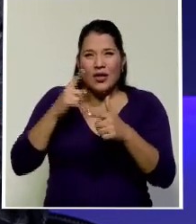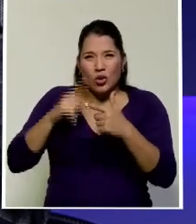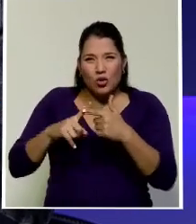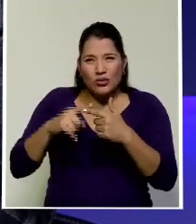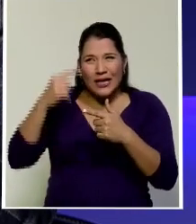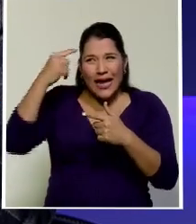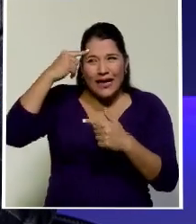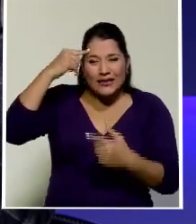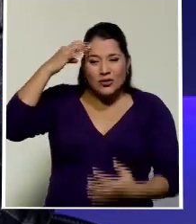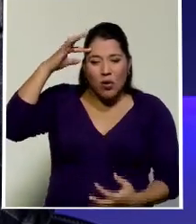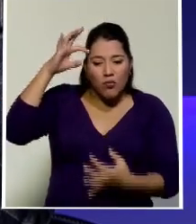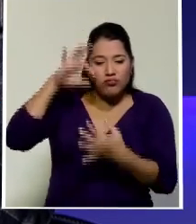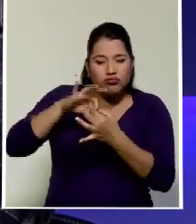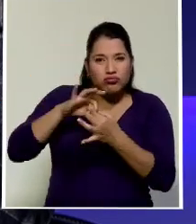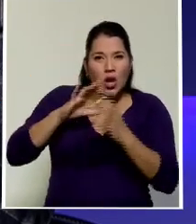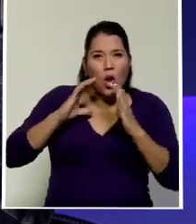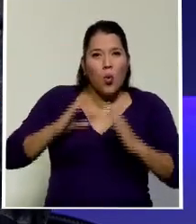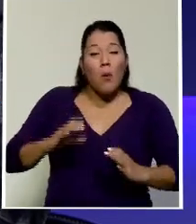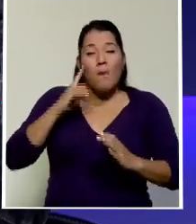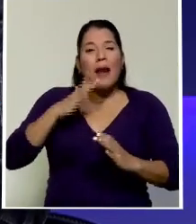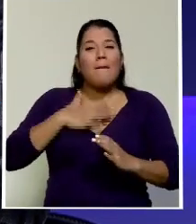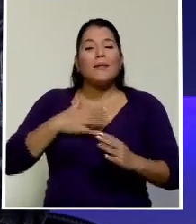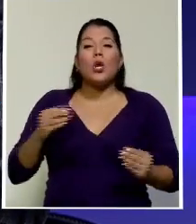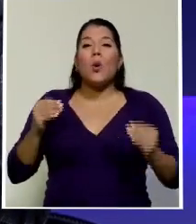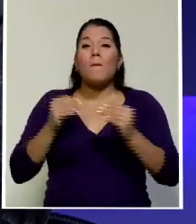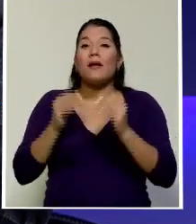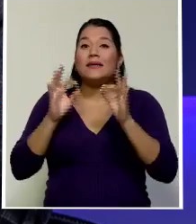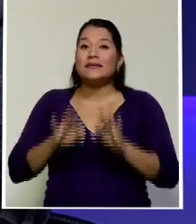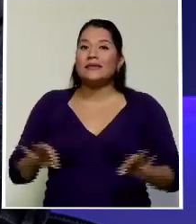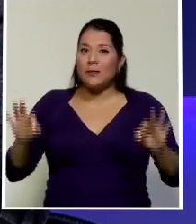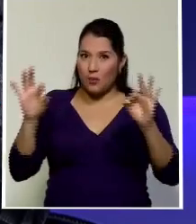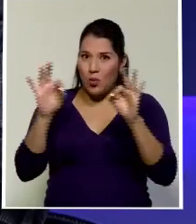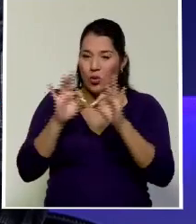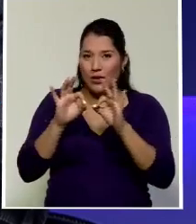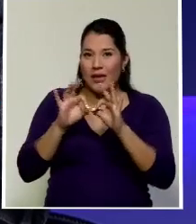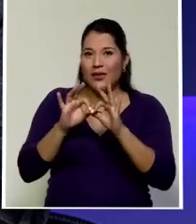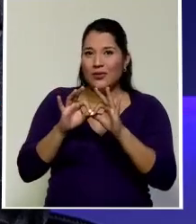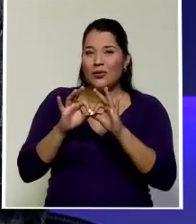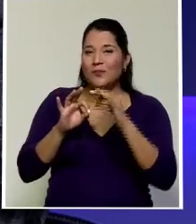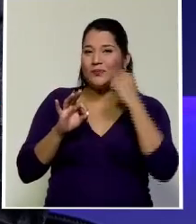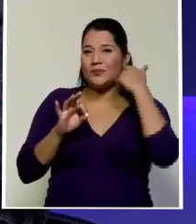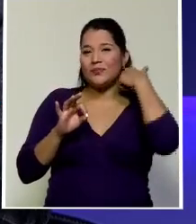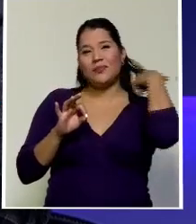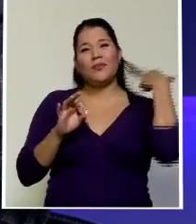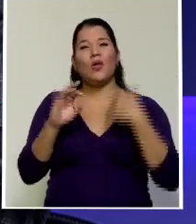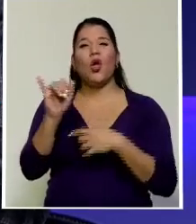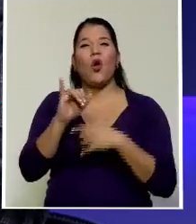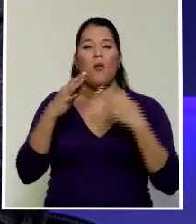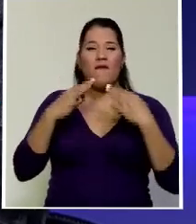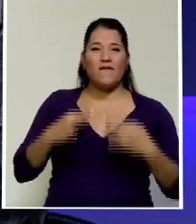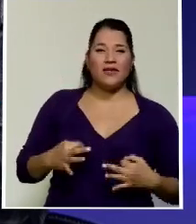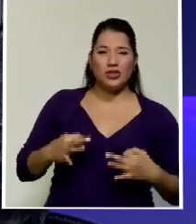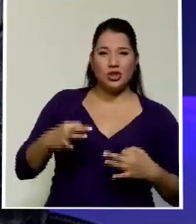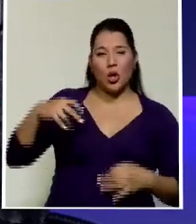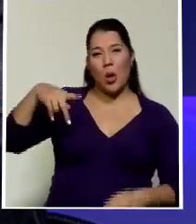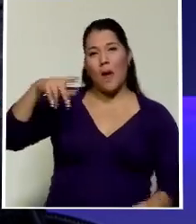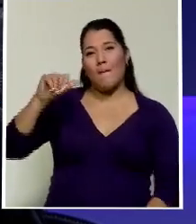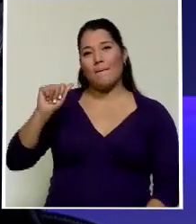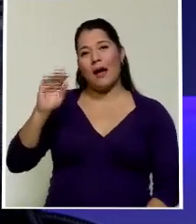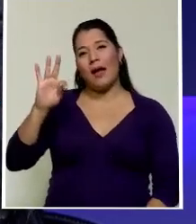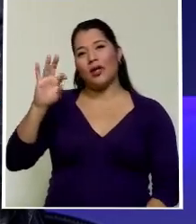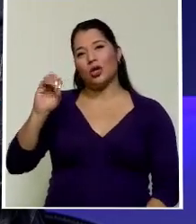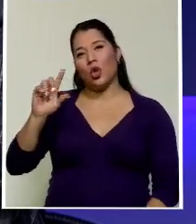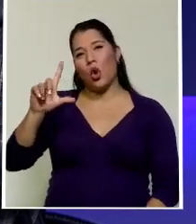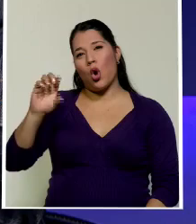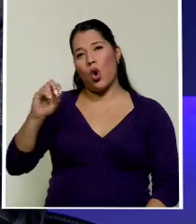órganos y demás, es lo que a mí más me interesa, la parte fisiopatológica, por decirlo con un método, no sé, una terminología técnica, pero llevado